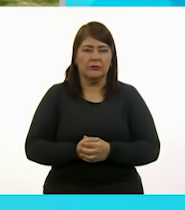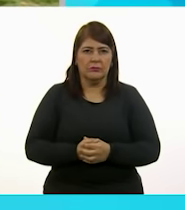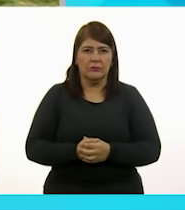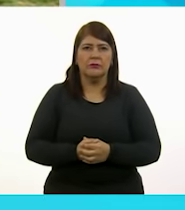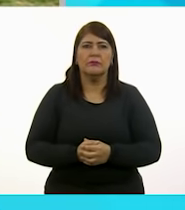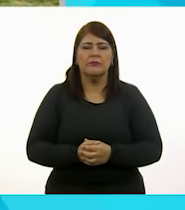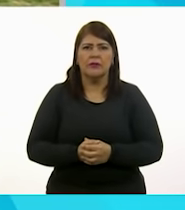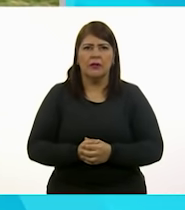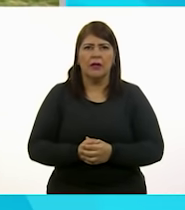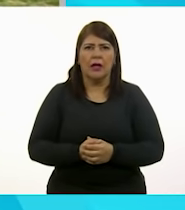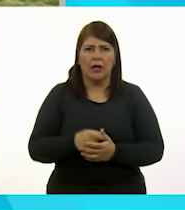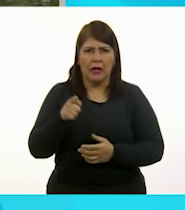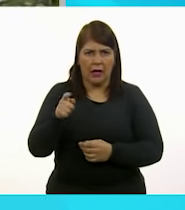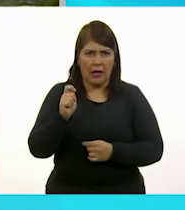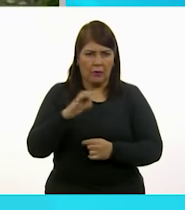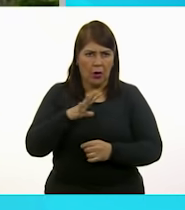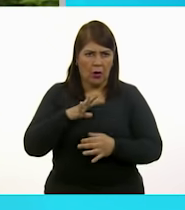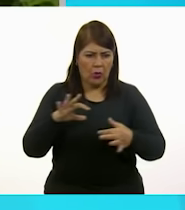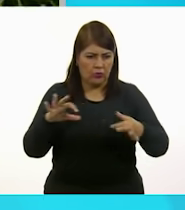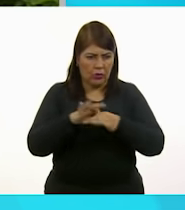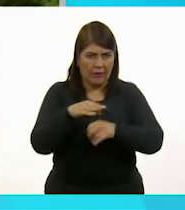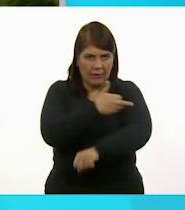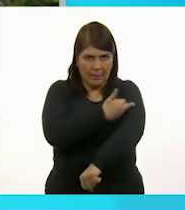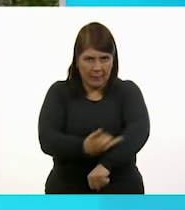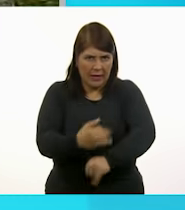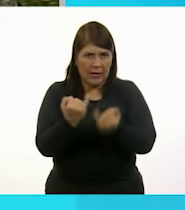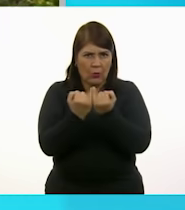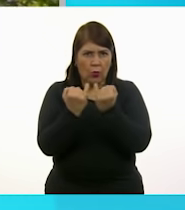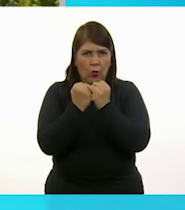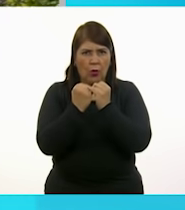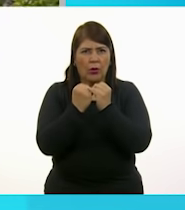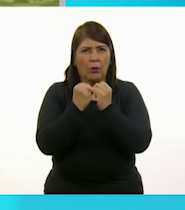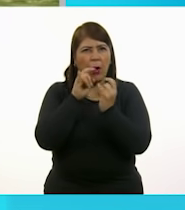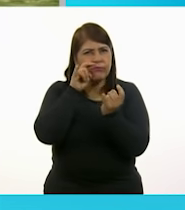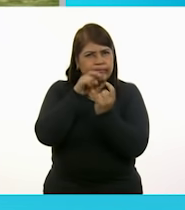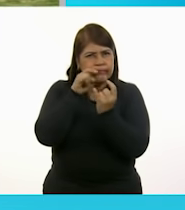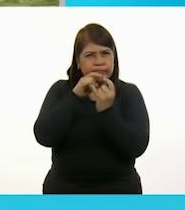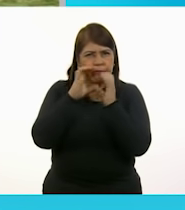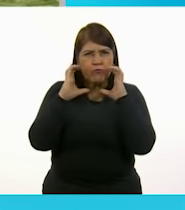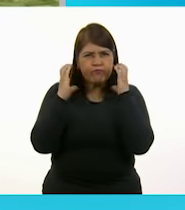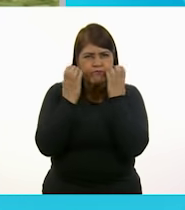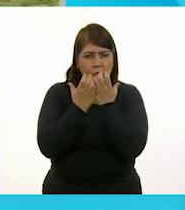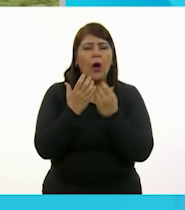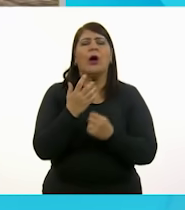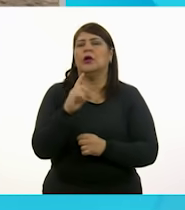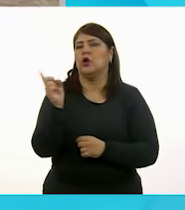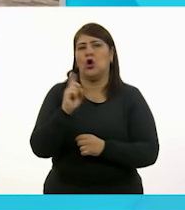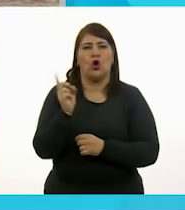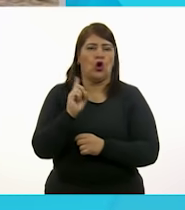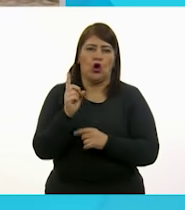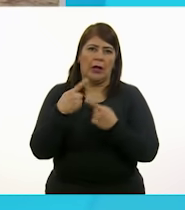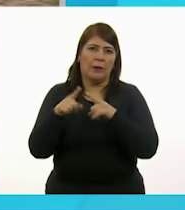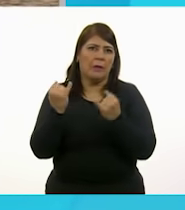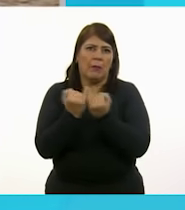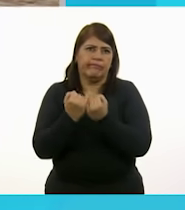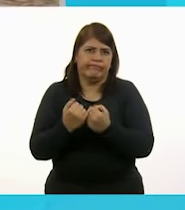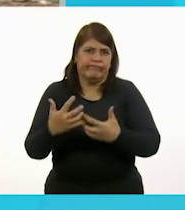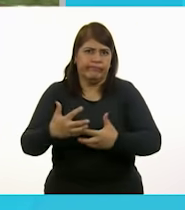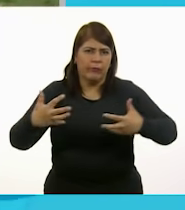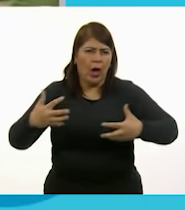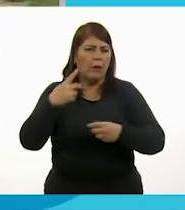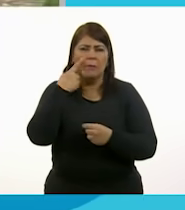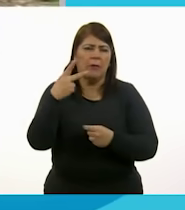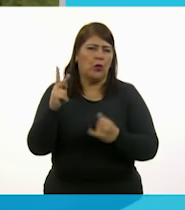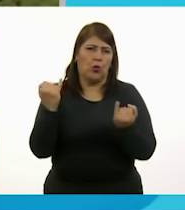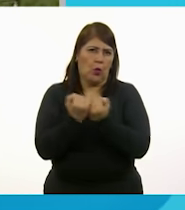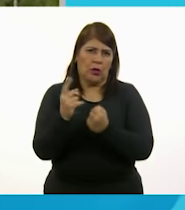¿Es pariente del hipopótamo porque lo veo como del mismo ancho? No, no son parientes del hipopótamo, aunque son bien grandes ¿Cuánto